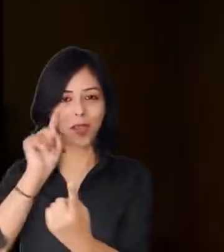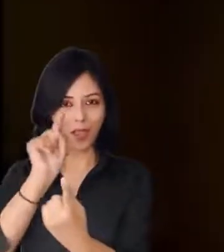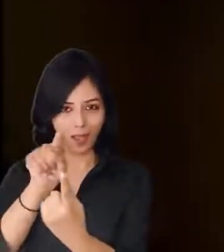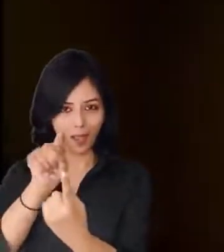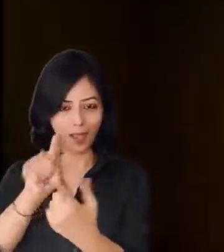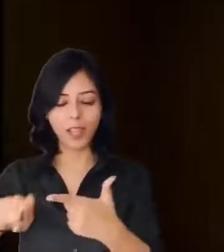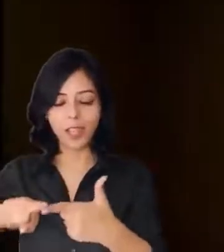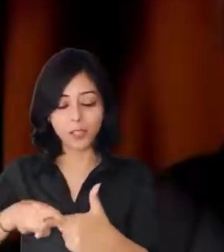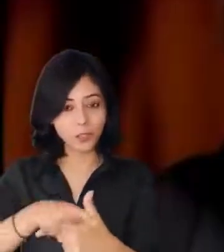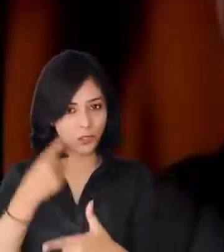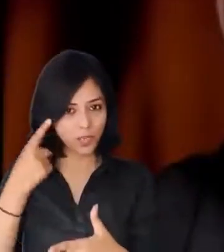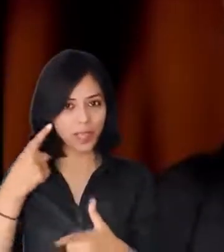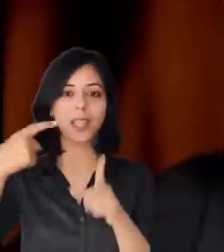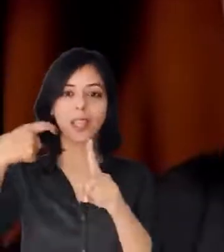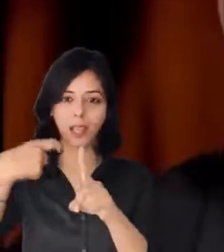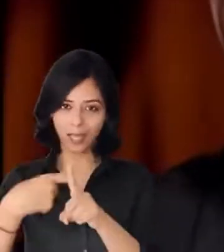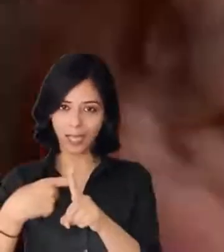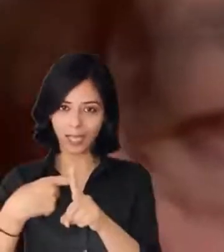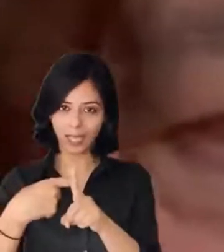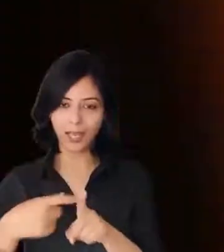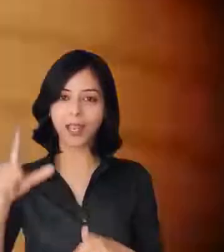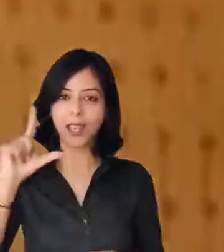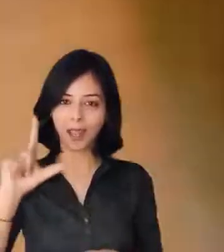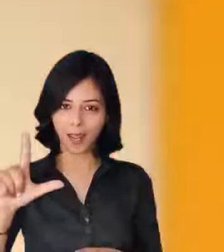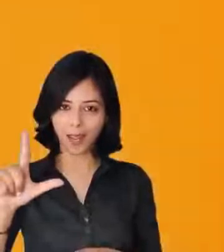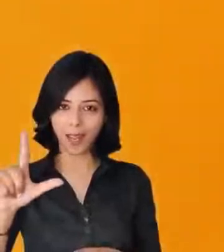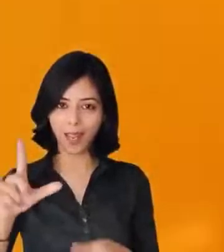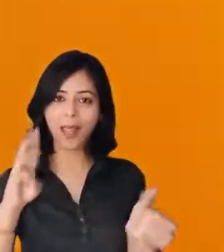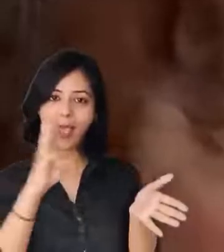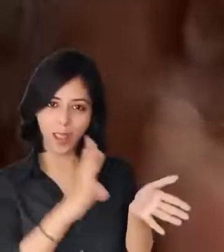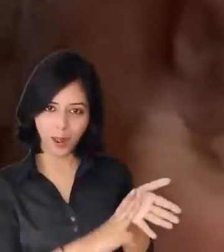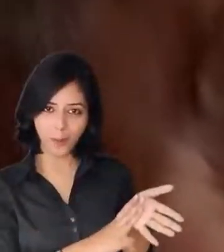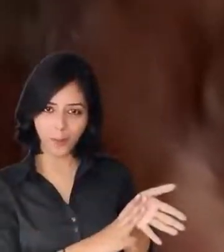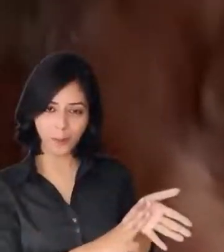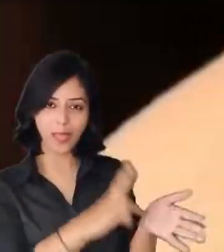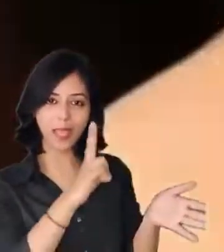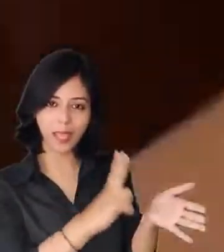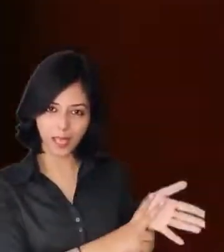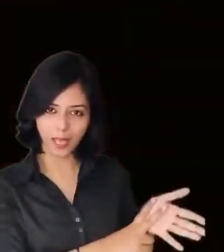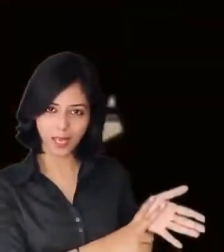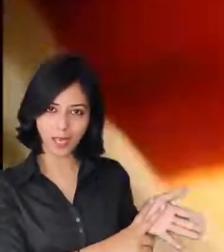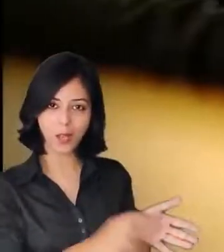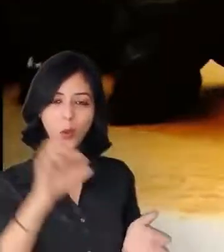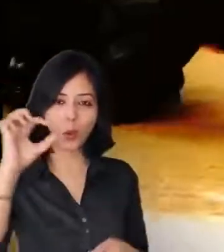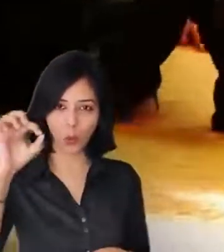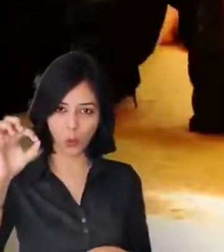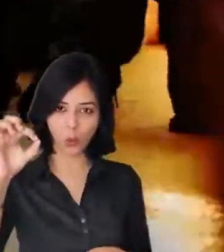emociones. Me imaginaba a esa jovencita mientras la atacaban,